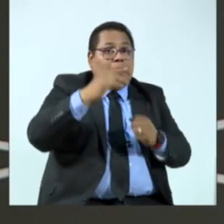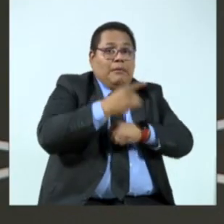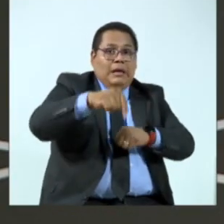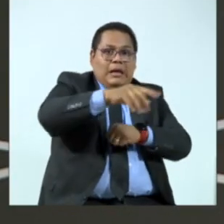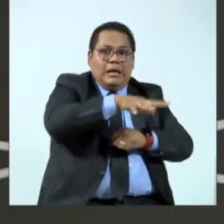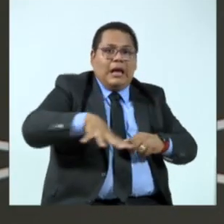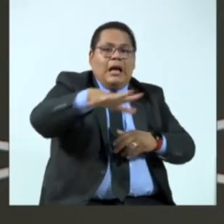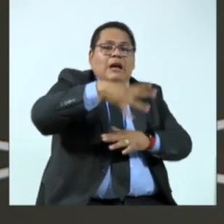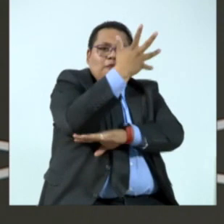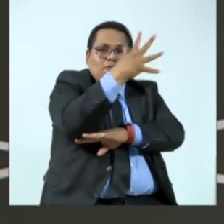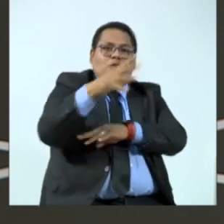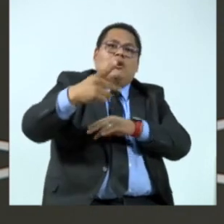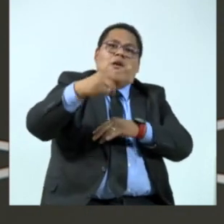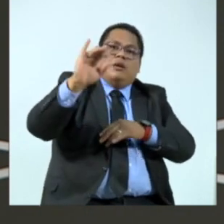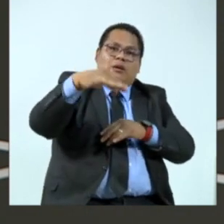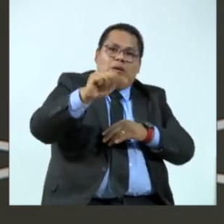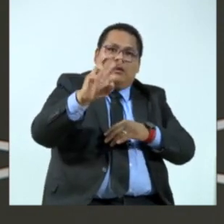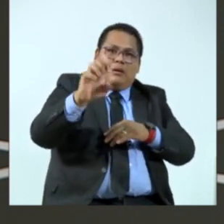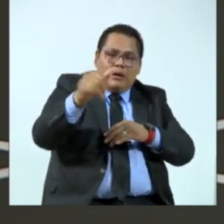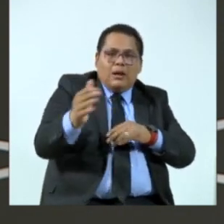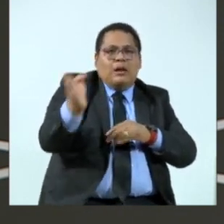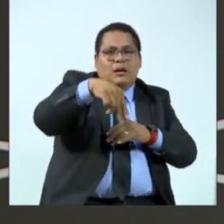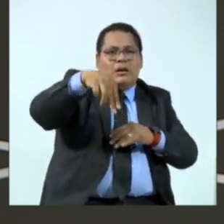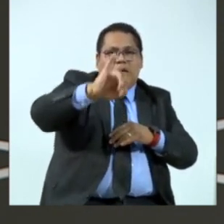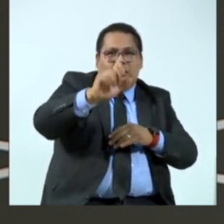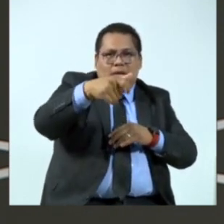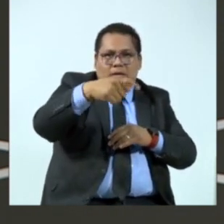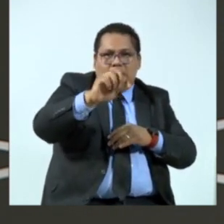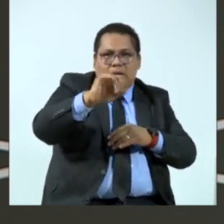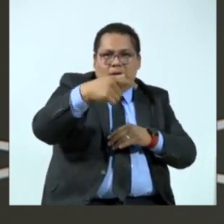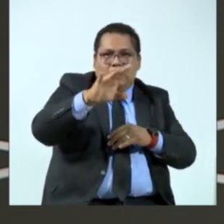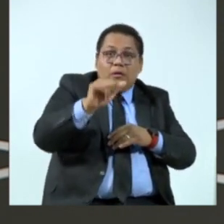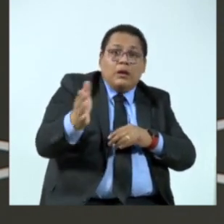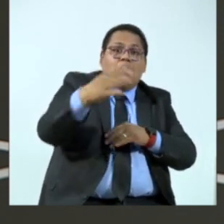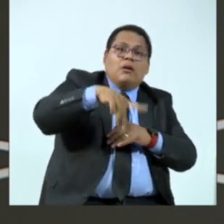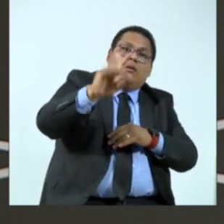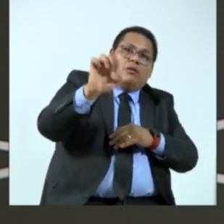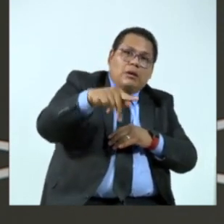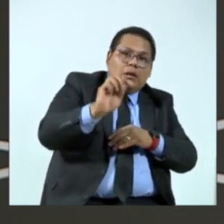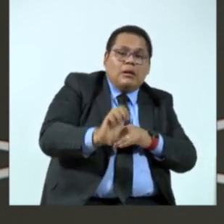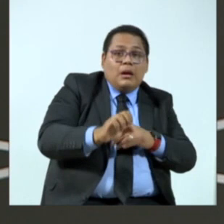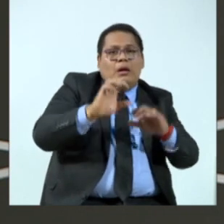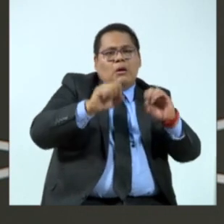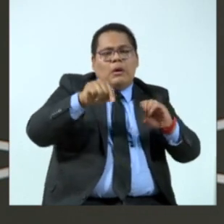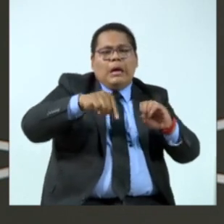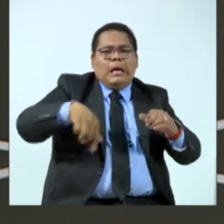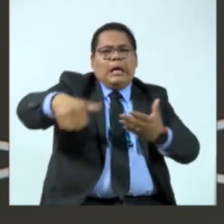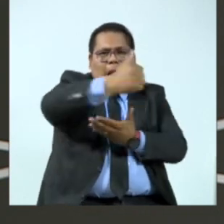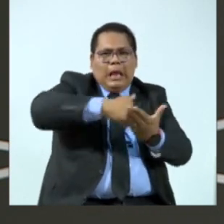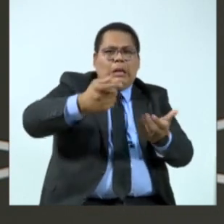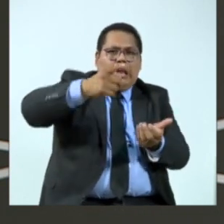de la primavera la zona de misticuil la zona del diente y algunos otros bosques incluso urbanos en los cuales algunas de las